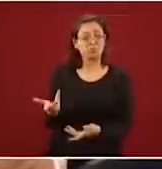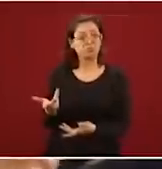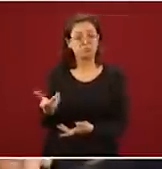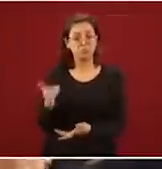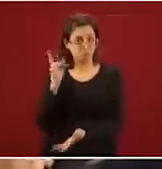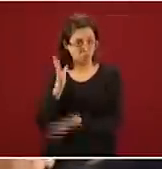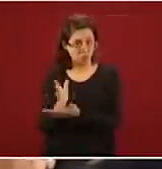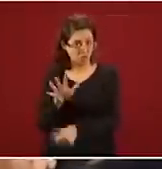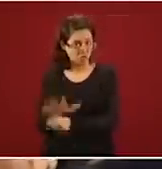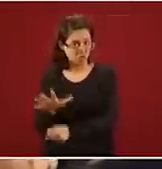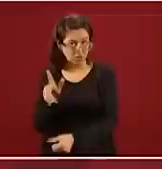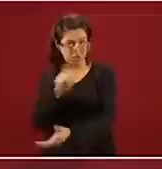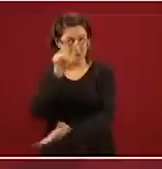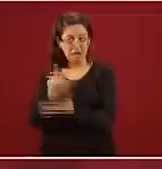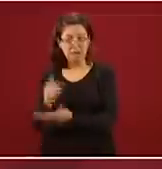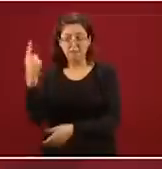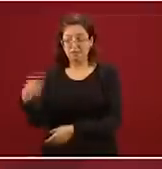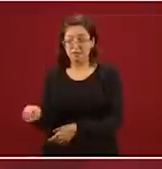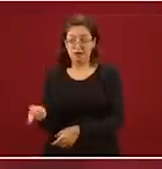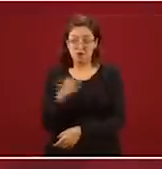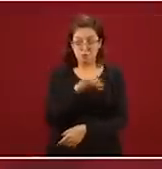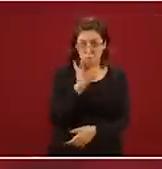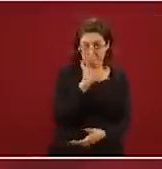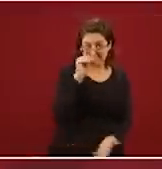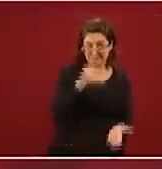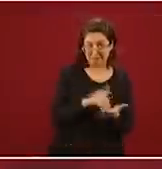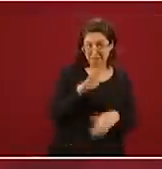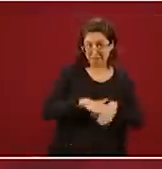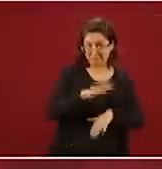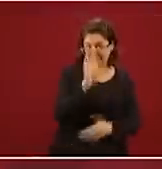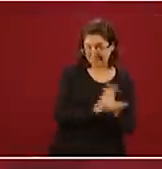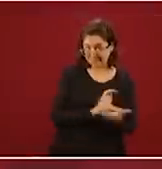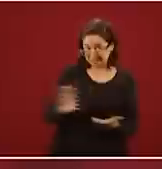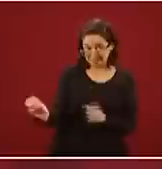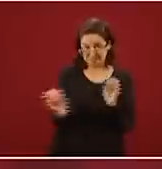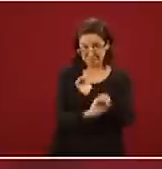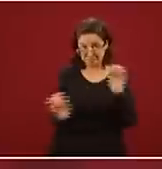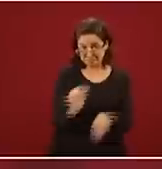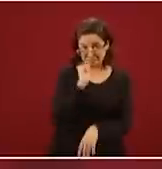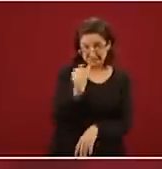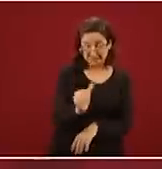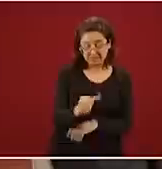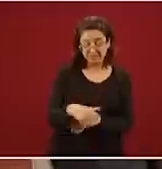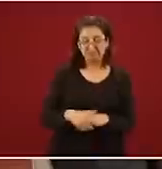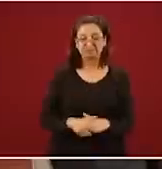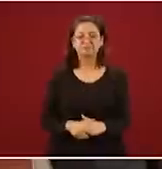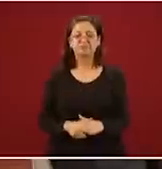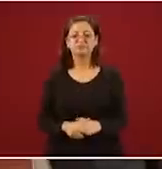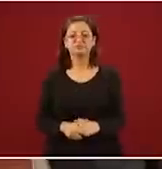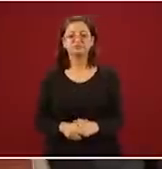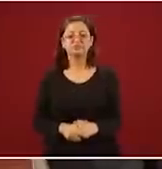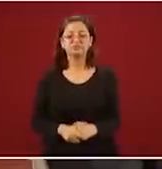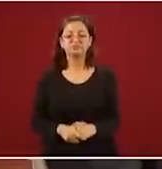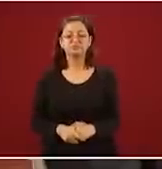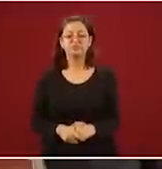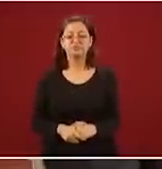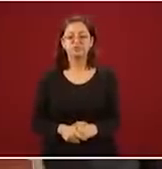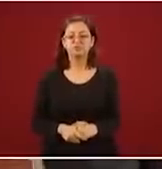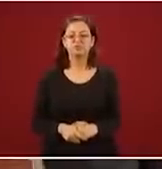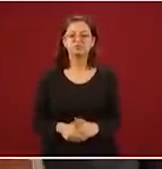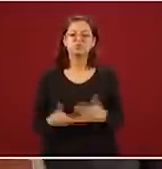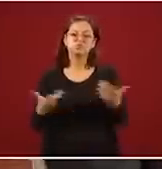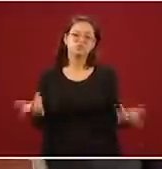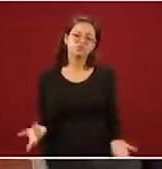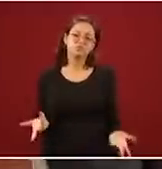ya no. Lo tendríamos que ver, porque entonces sí, si hay un recurso adicional que tiene